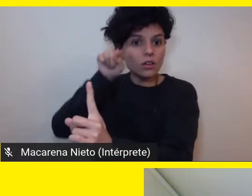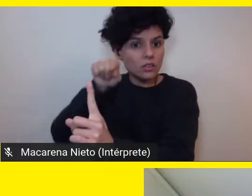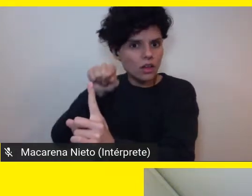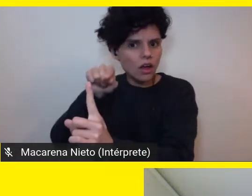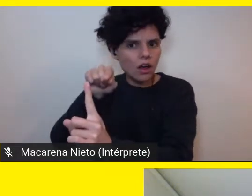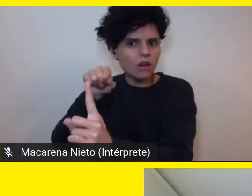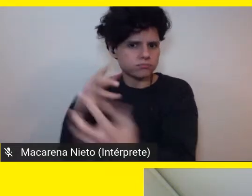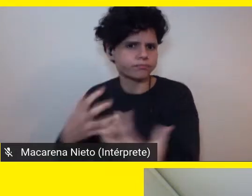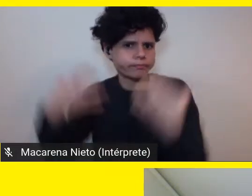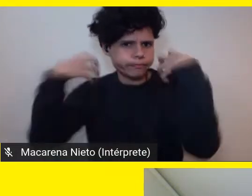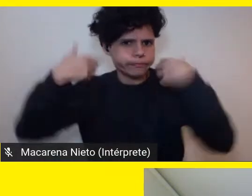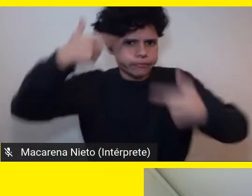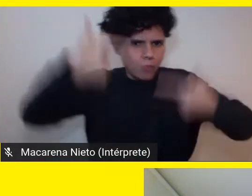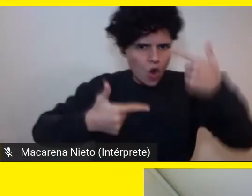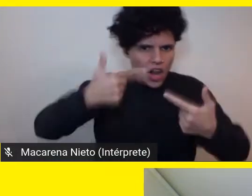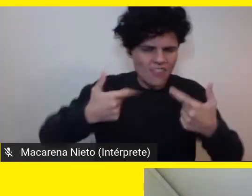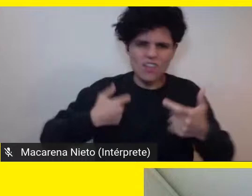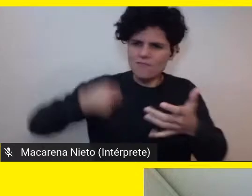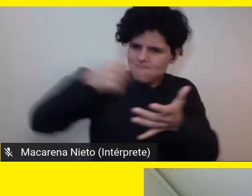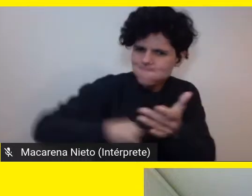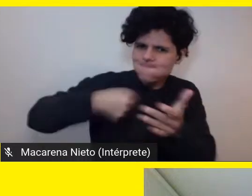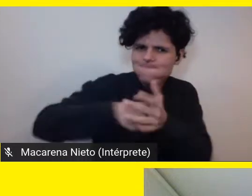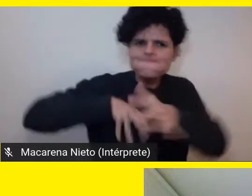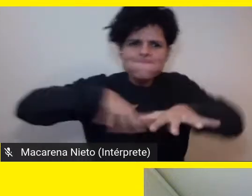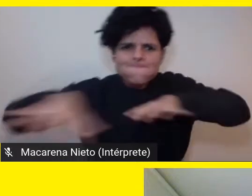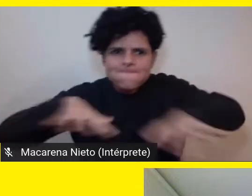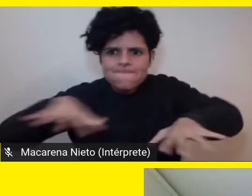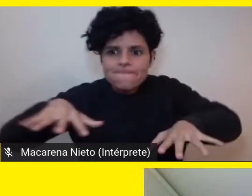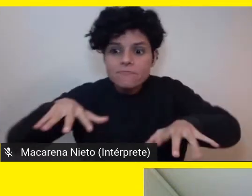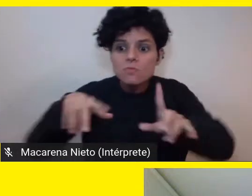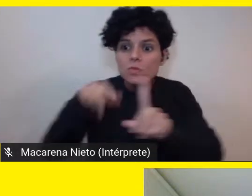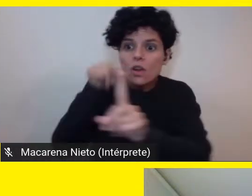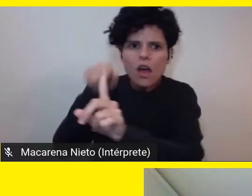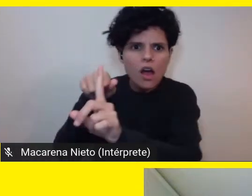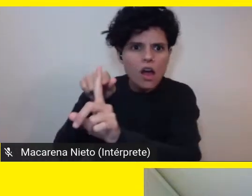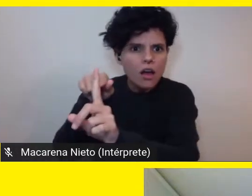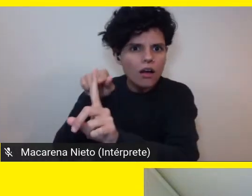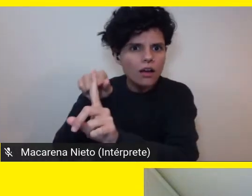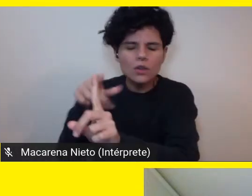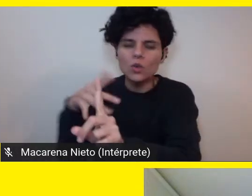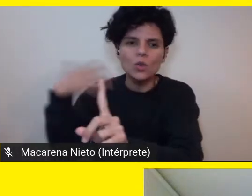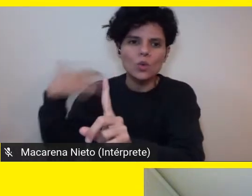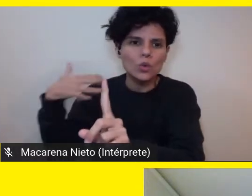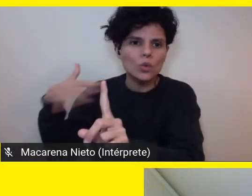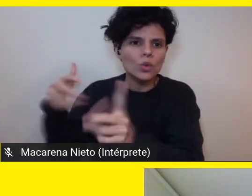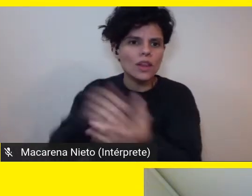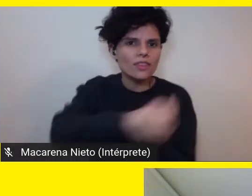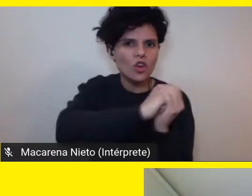un castigo que se materializó en las torturas y que iba mucho más allá